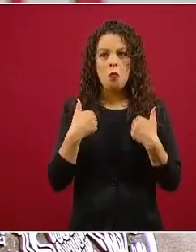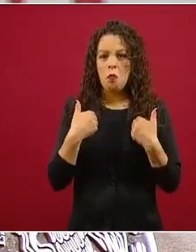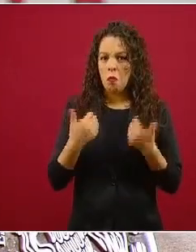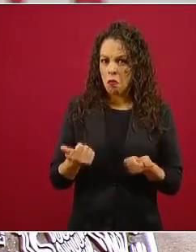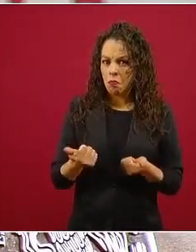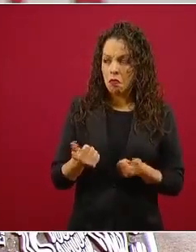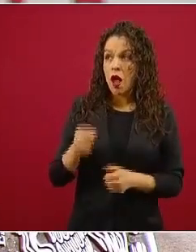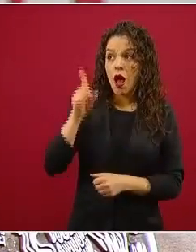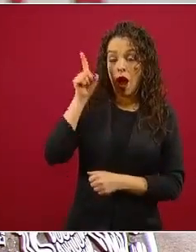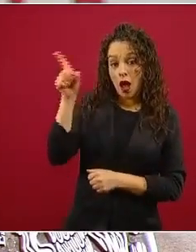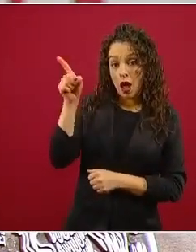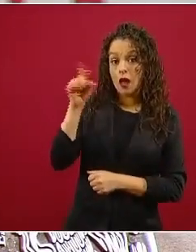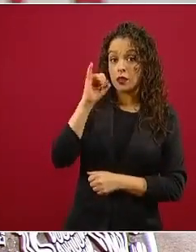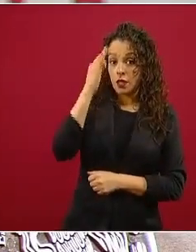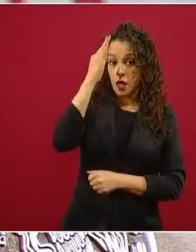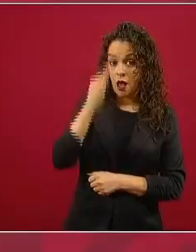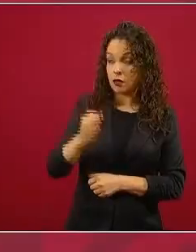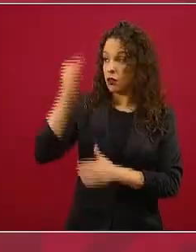aceptando la extradición